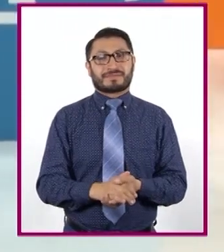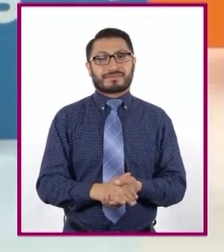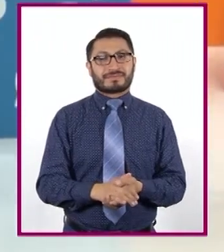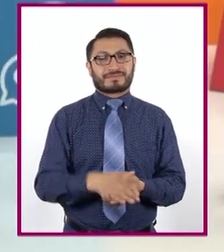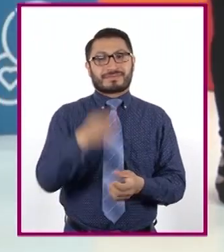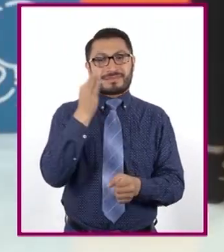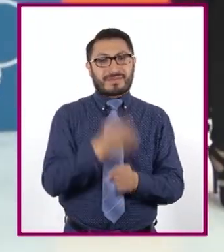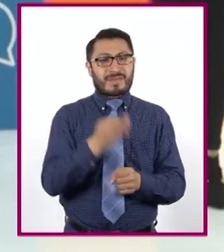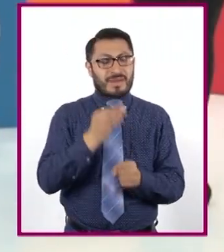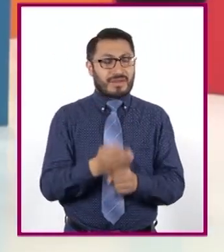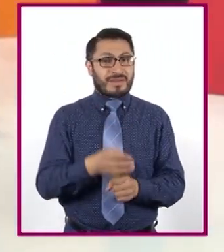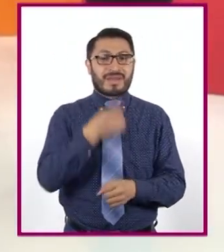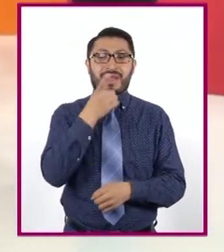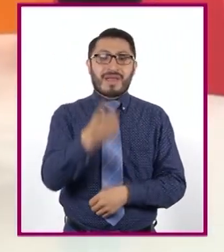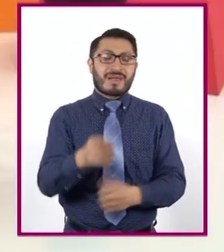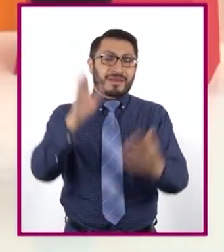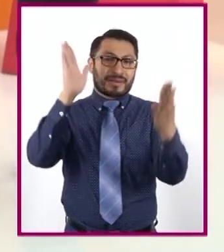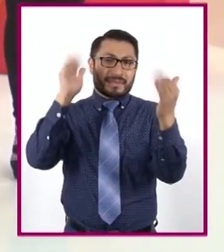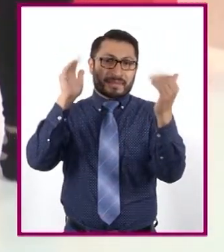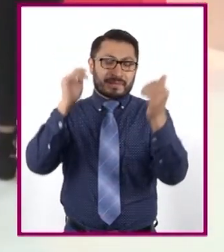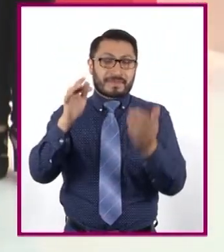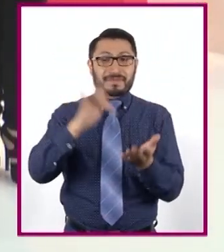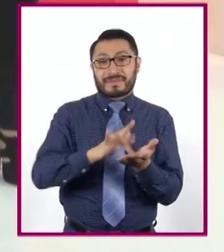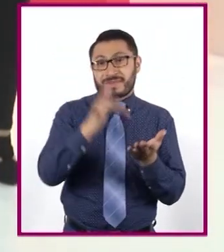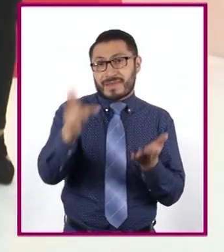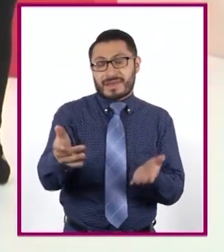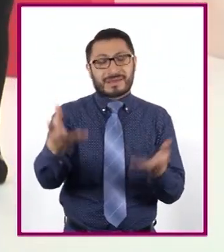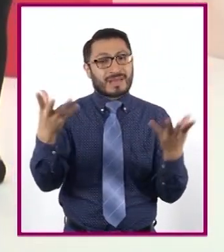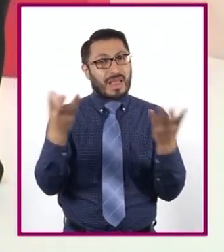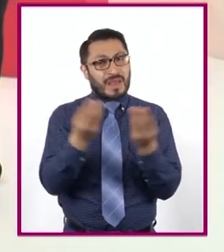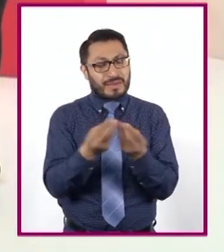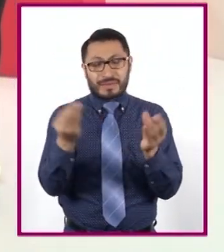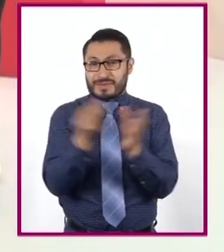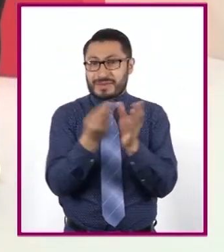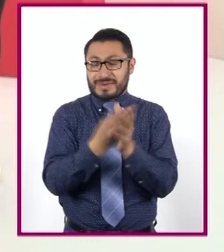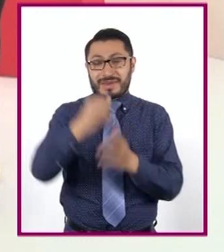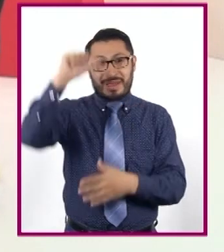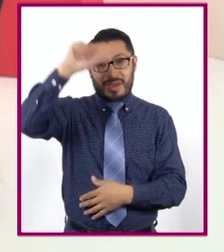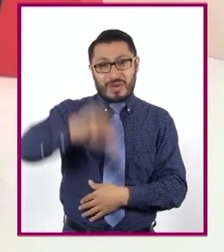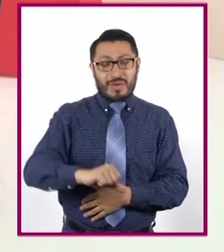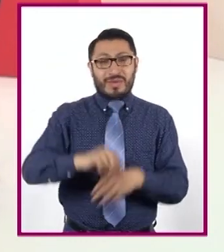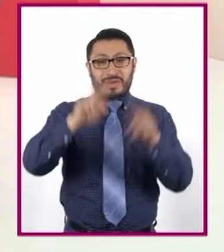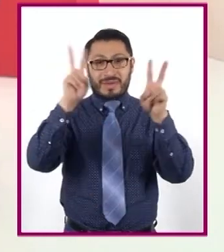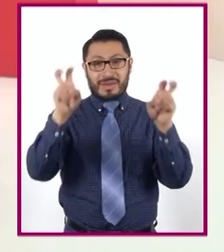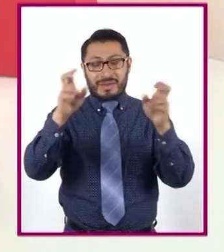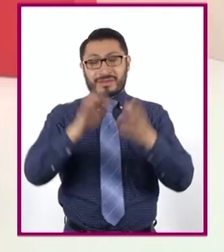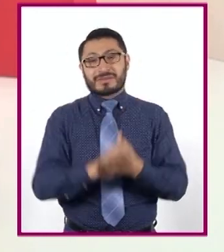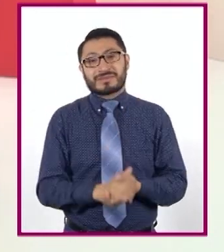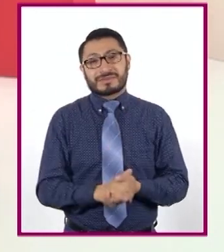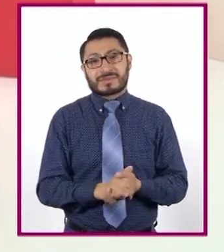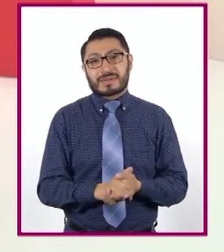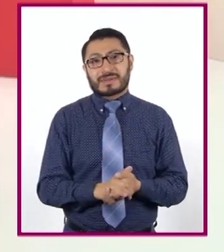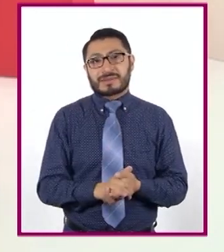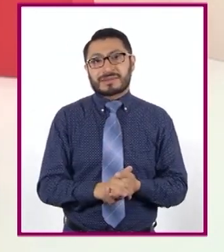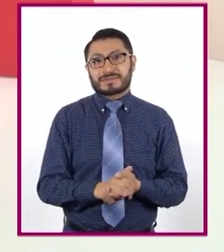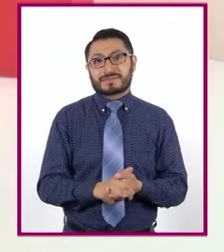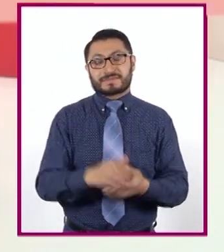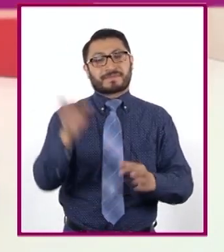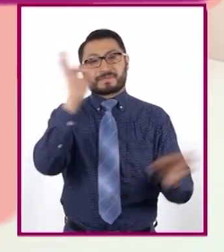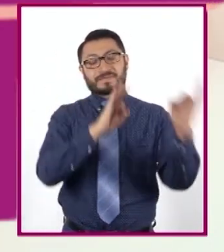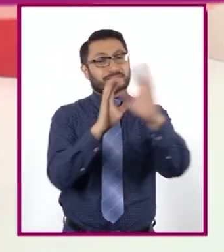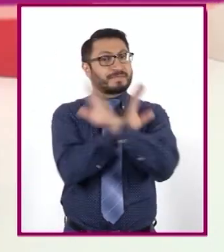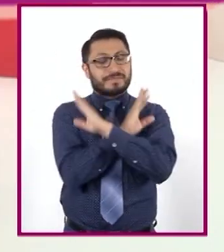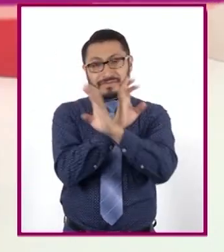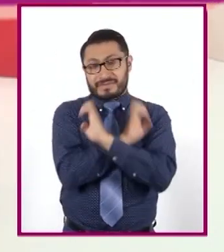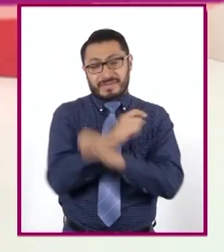de despedirnos. Agradecemos que nos hayan acompañado en esta sesión de la asignatura. Me dio gusto poder